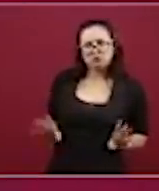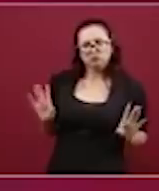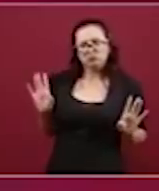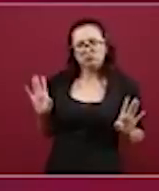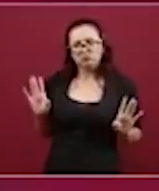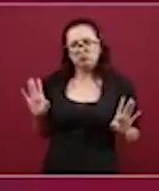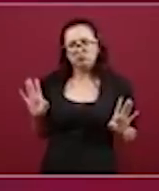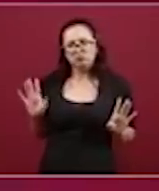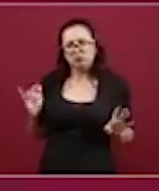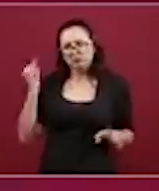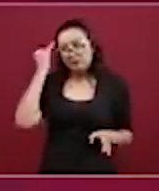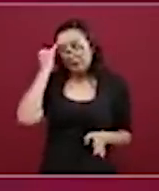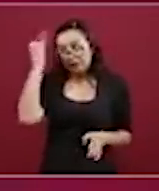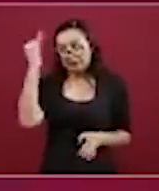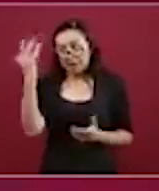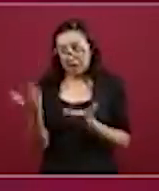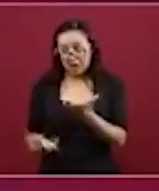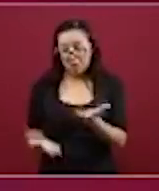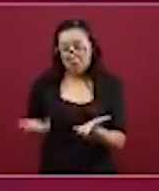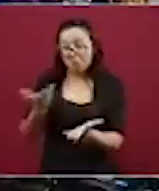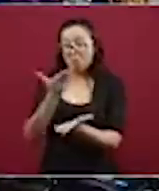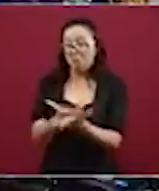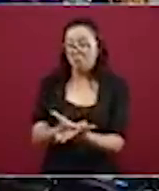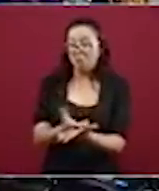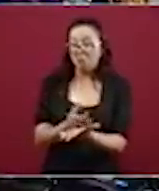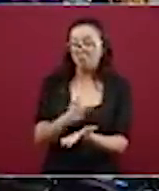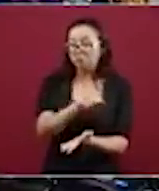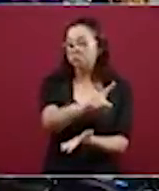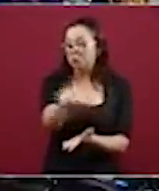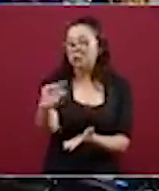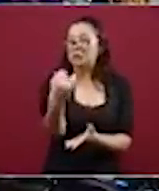consensada, está consultada con las bases,